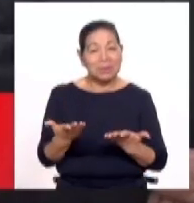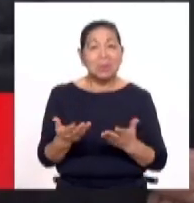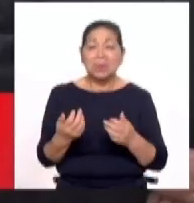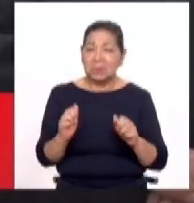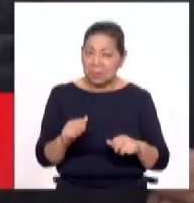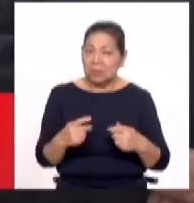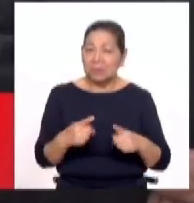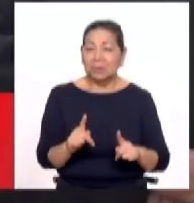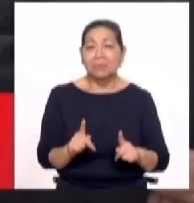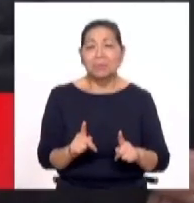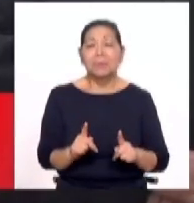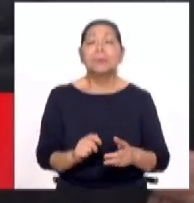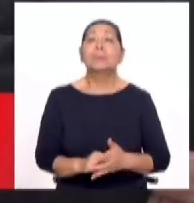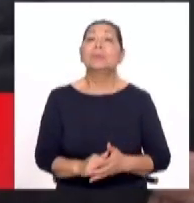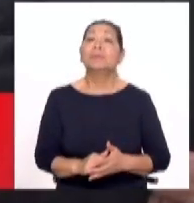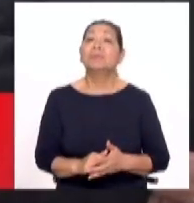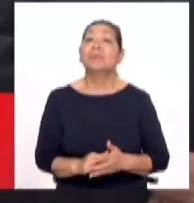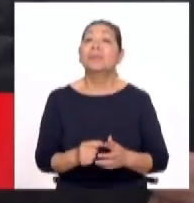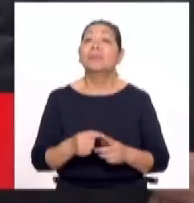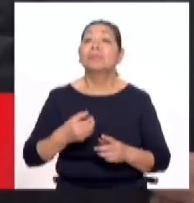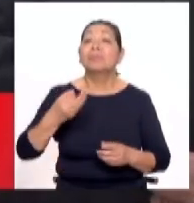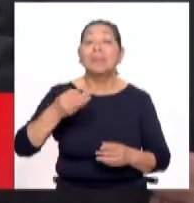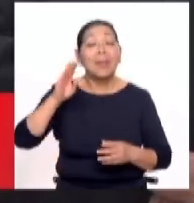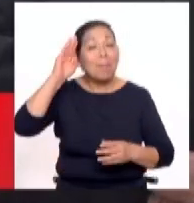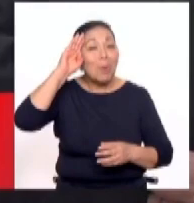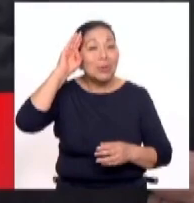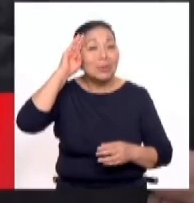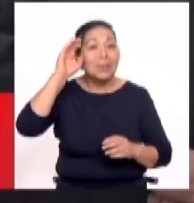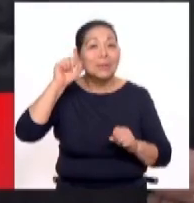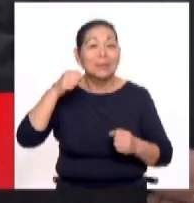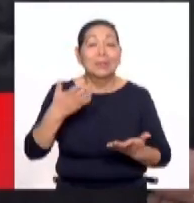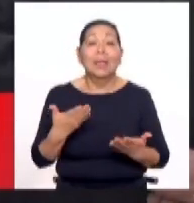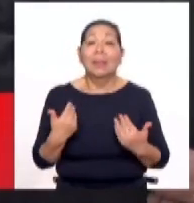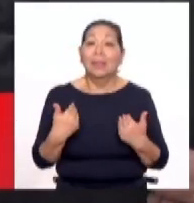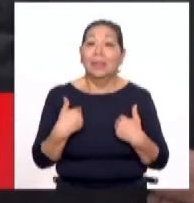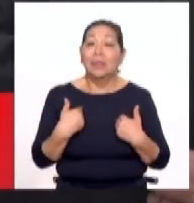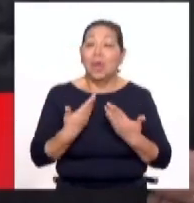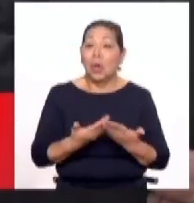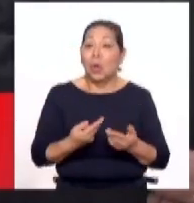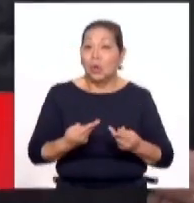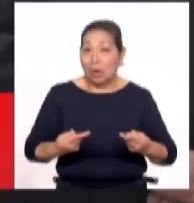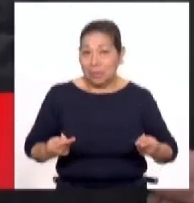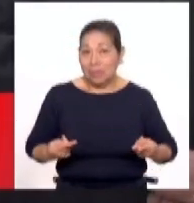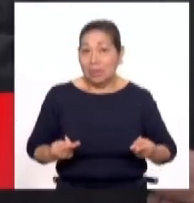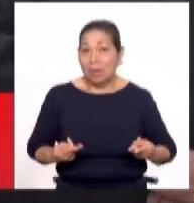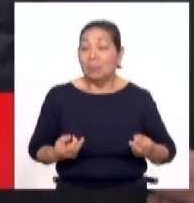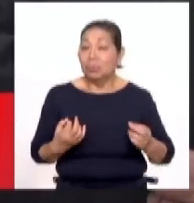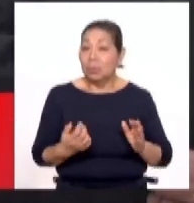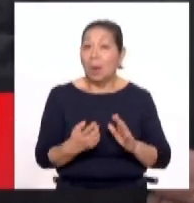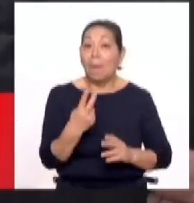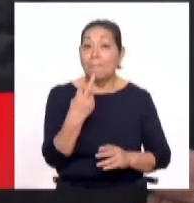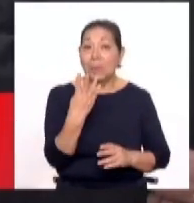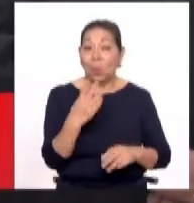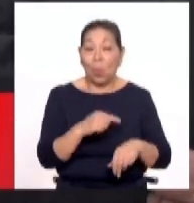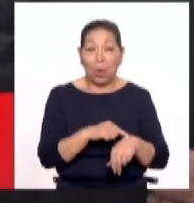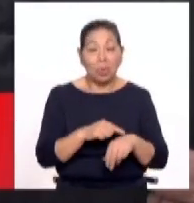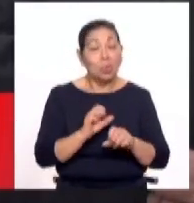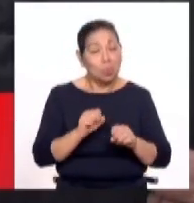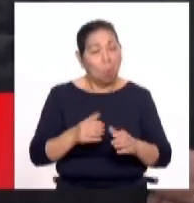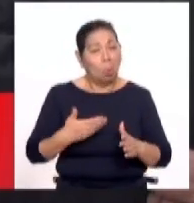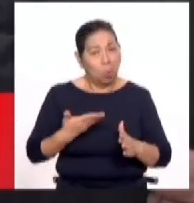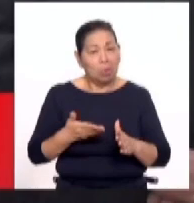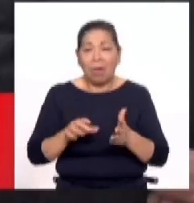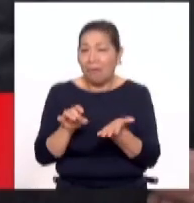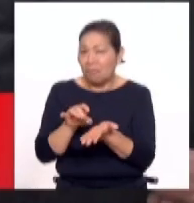ha permitido y nos va a permitir, especialmente a la Policía Nacional, tener una herramienta legal que en 24 horas pueden